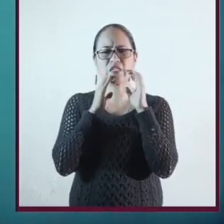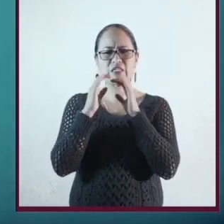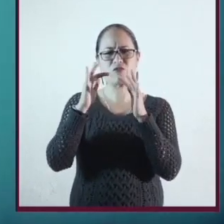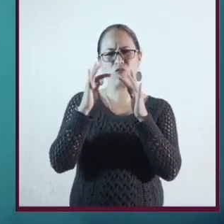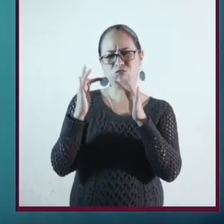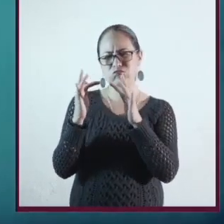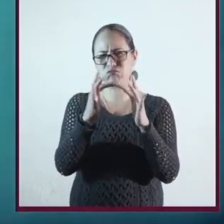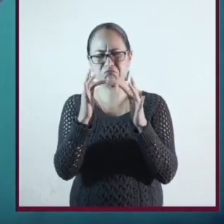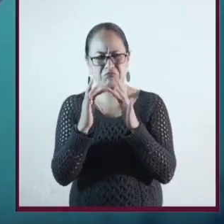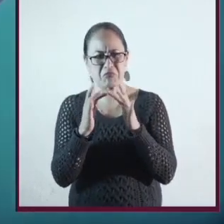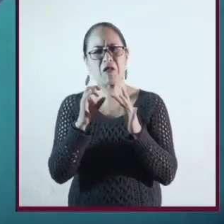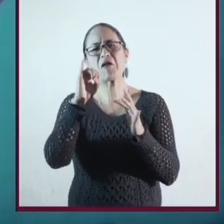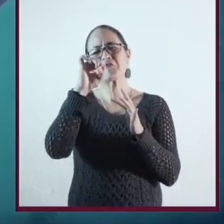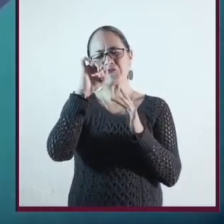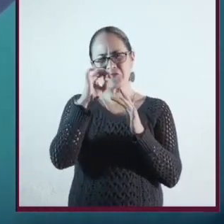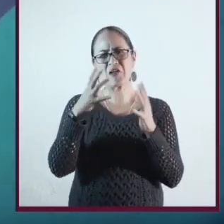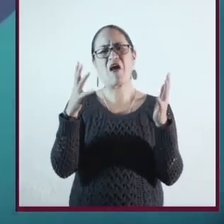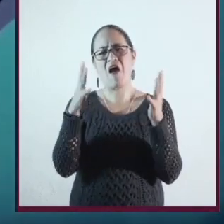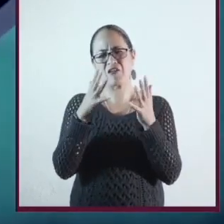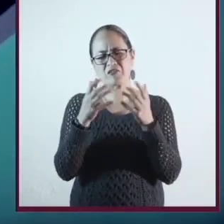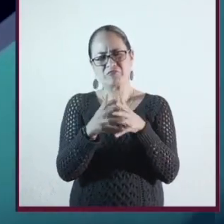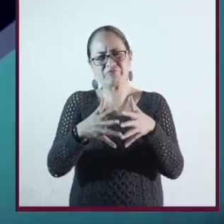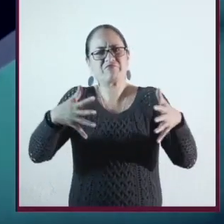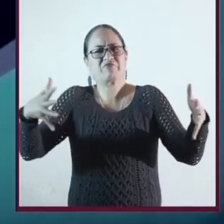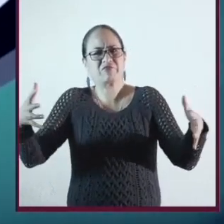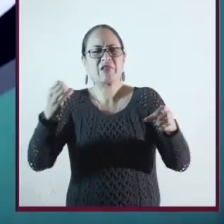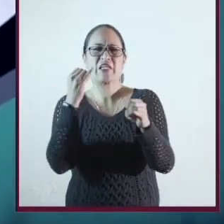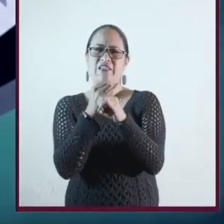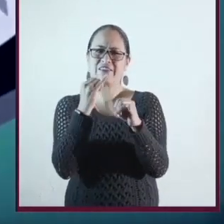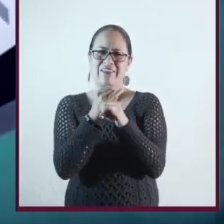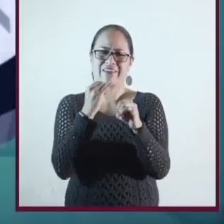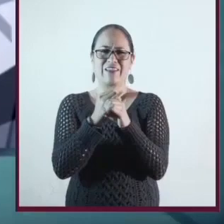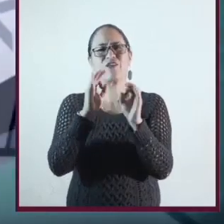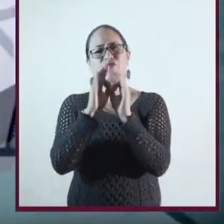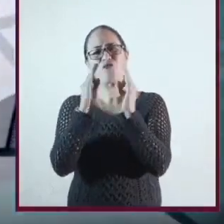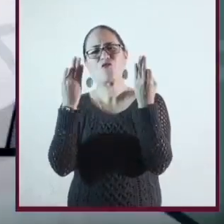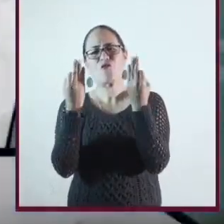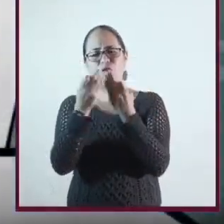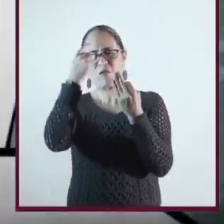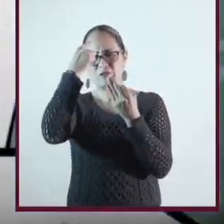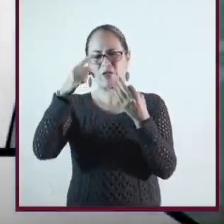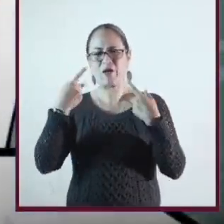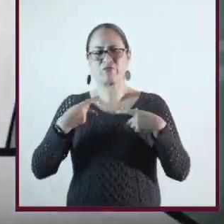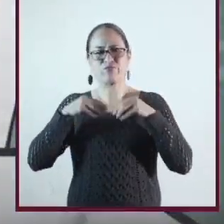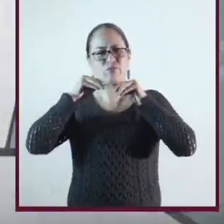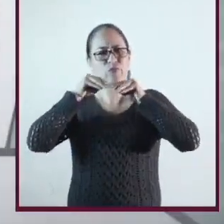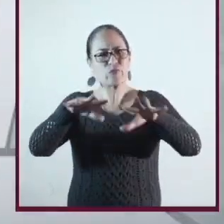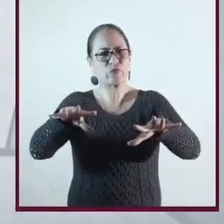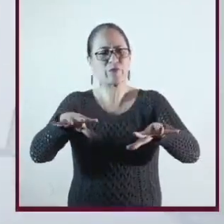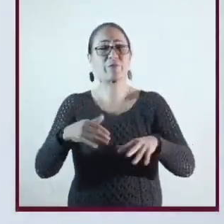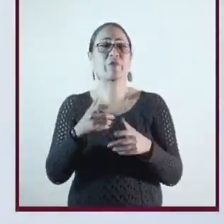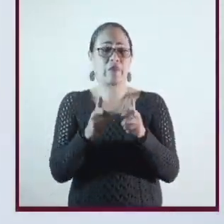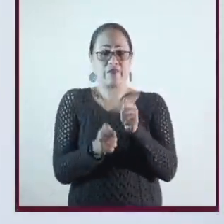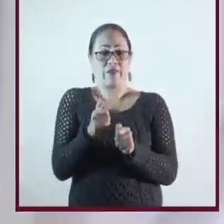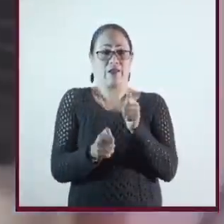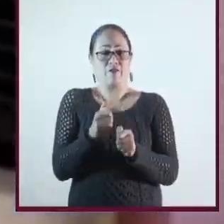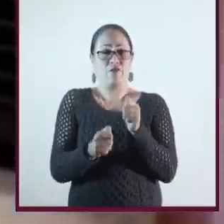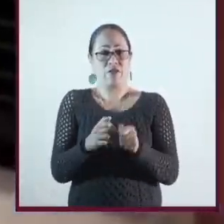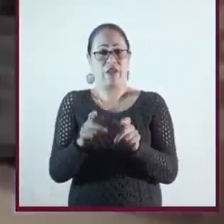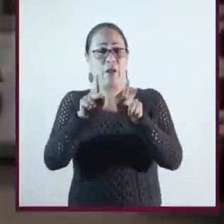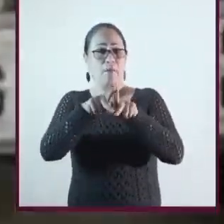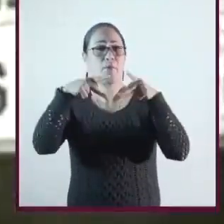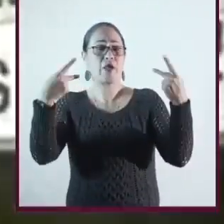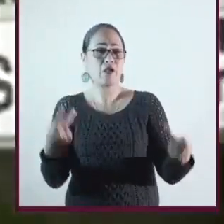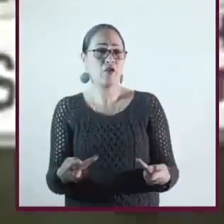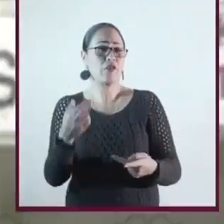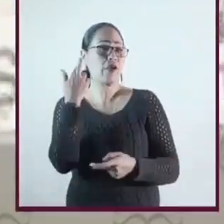microelectrónica se desarrollaron el Internet y los demás medios de comunicación masivos, la telefonía, la prensa, la radio,